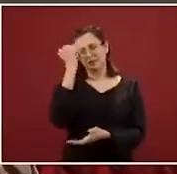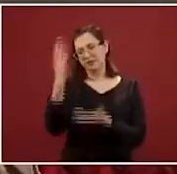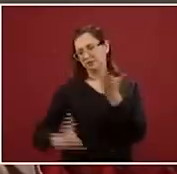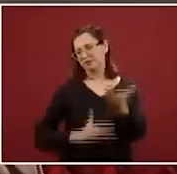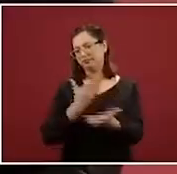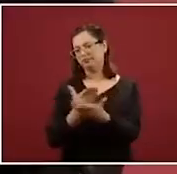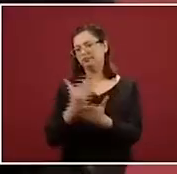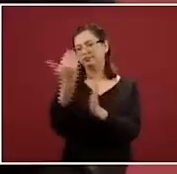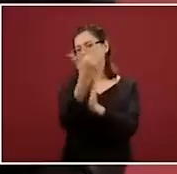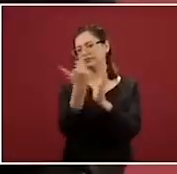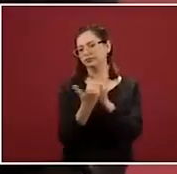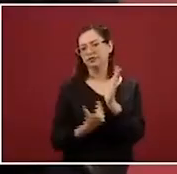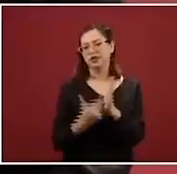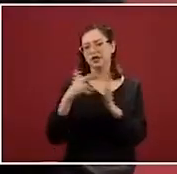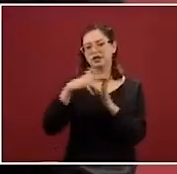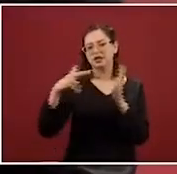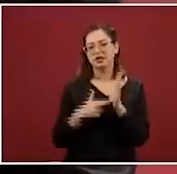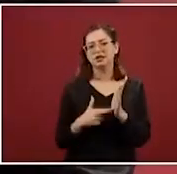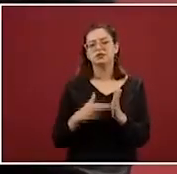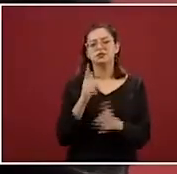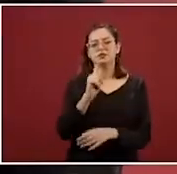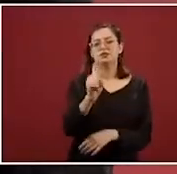que el que